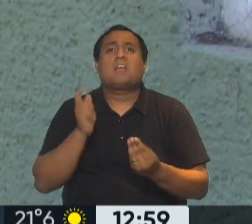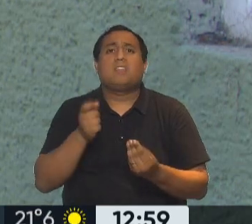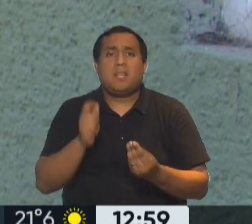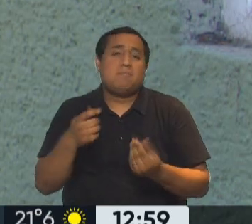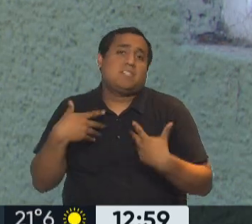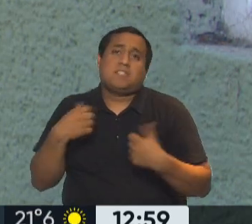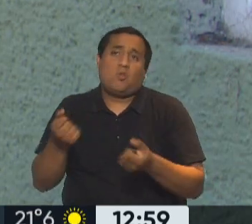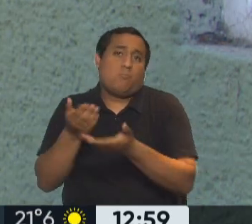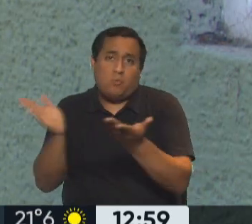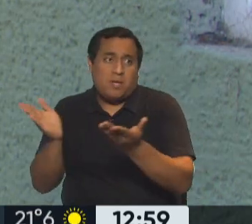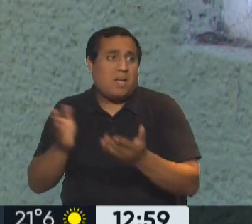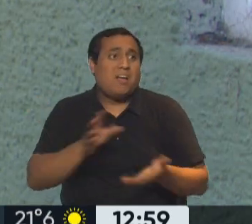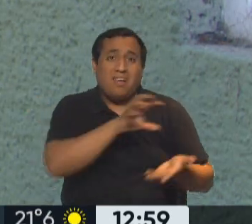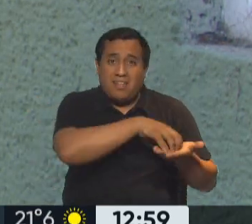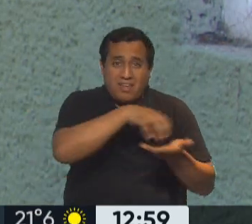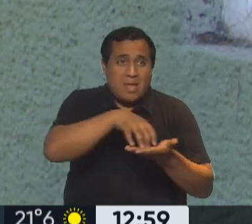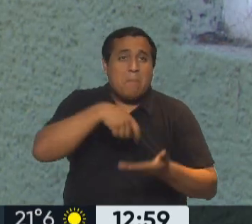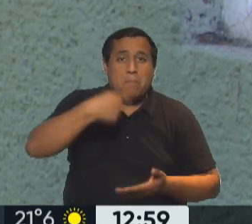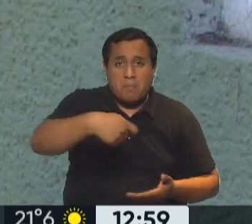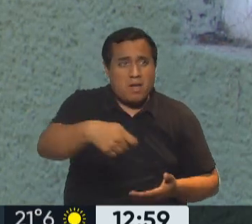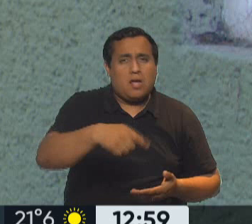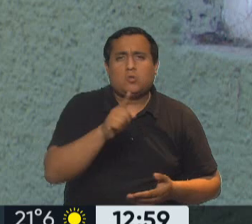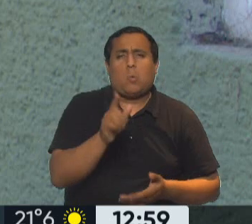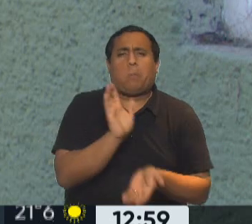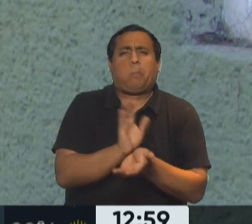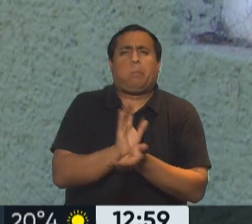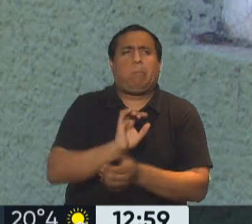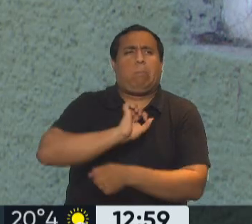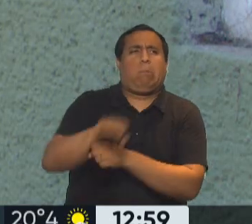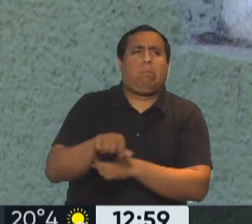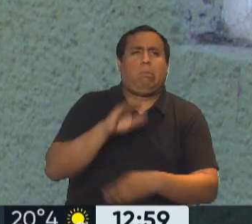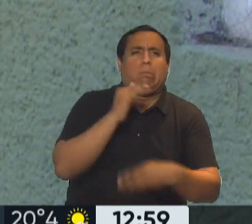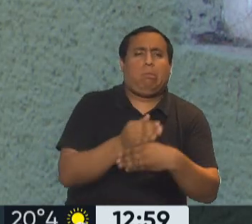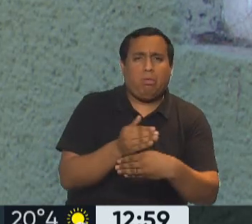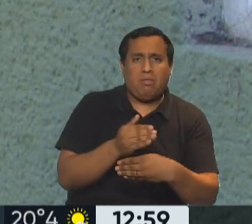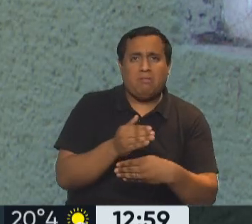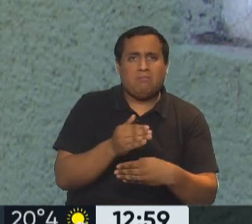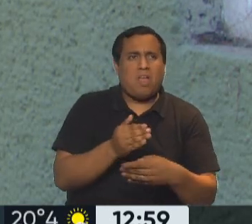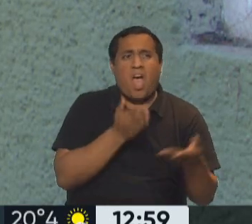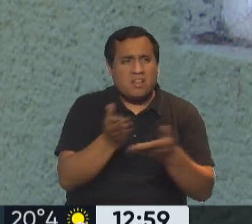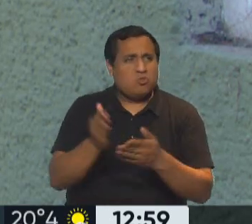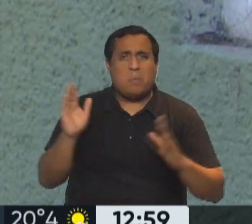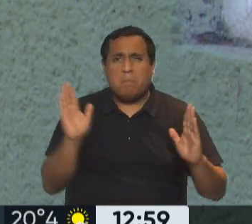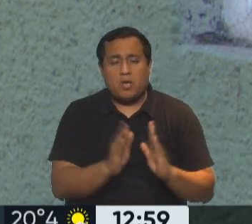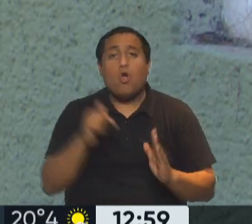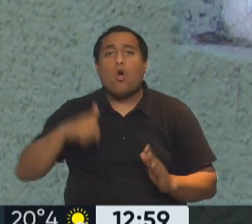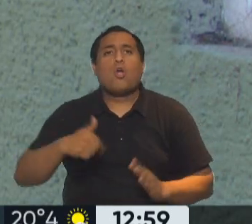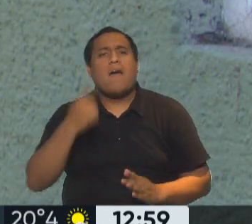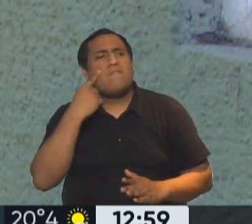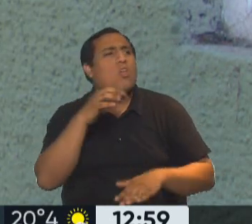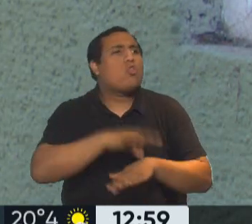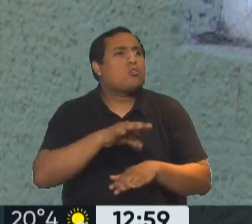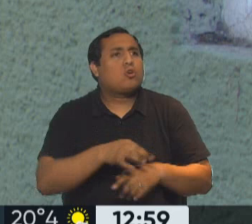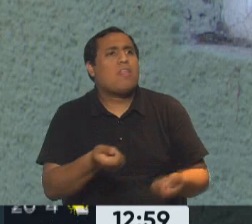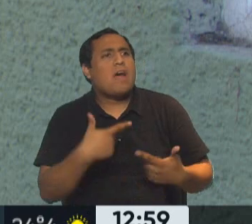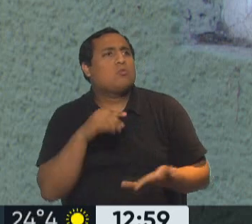salud pública. Las prepagas bajaron las cortinas, cerraron, atendieron menos. Hoy querés un médico y tardás 2 meses,